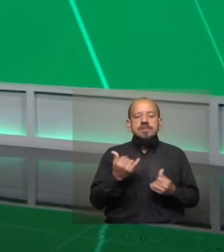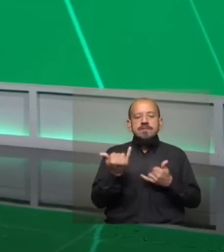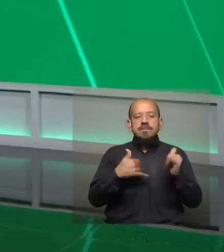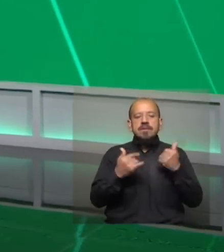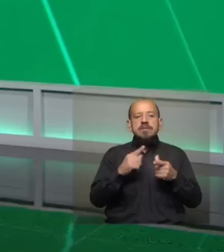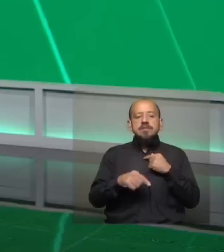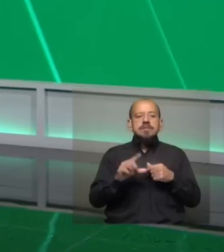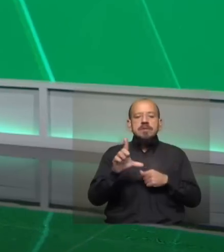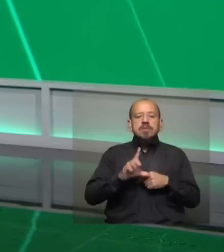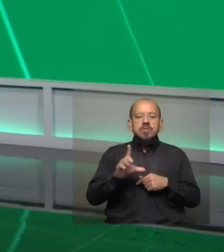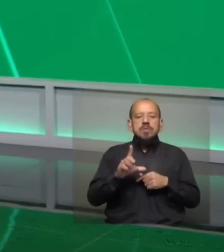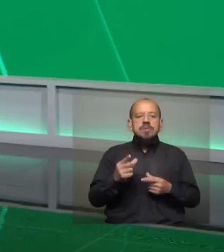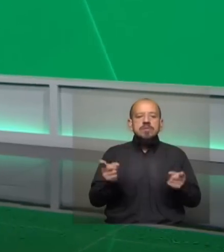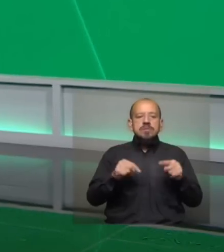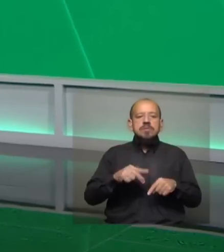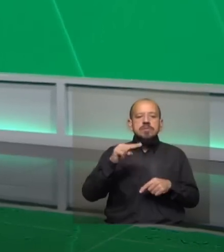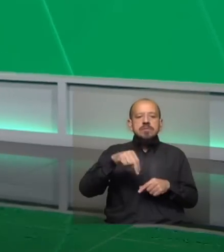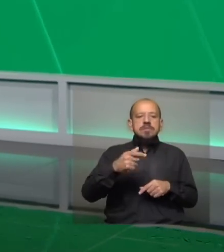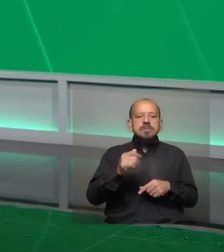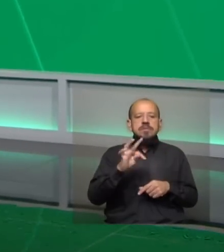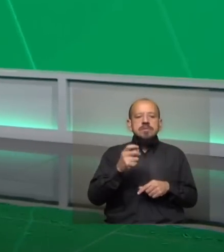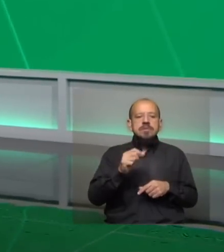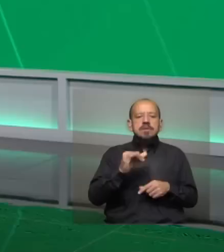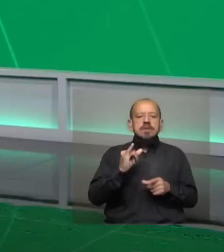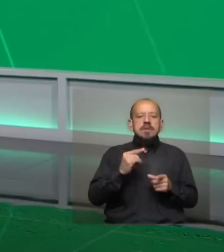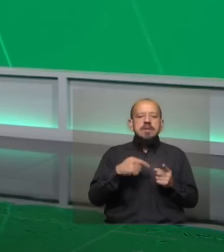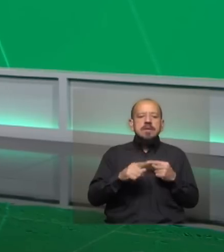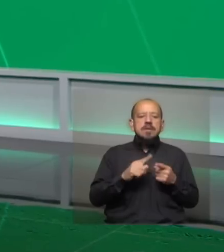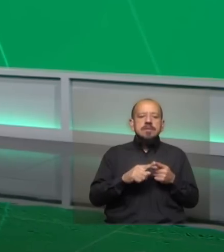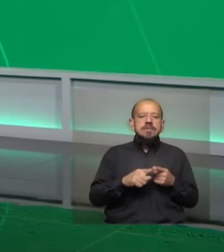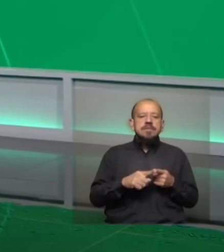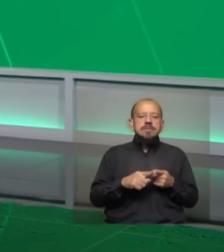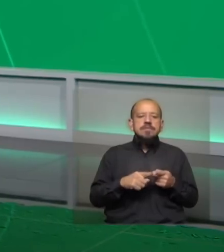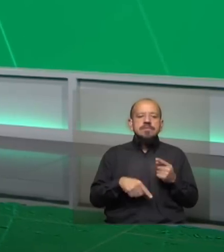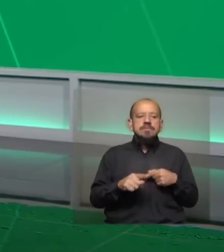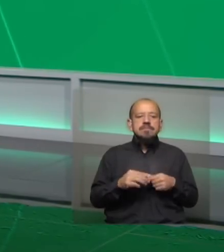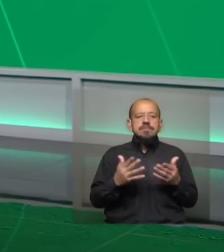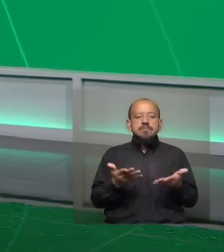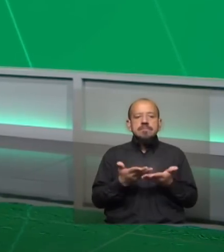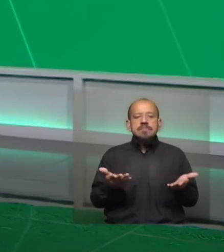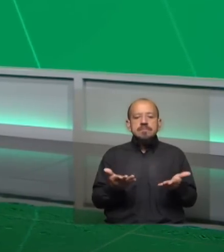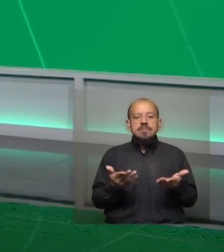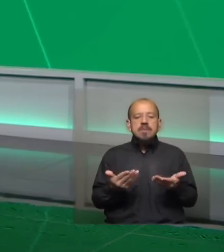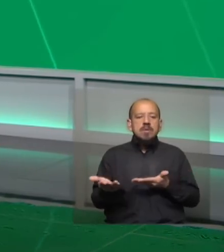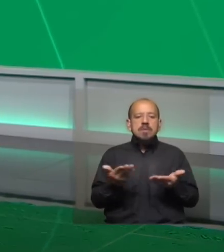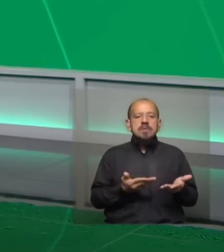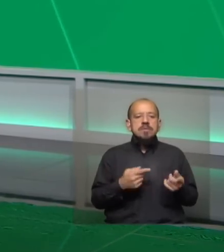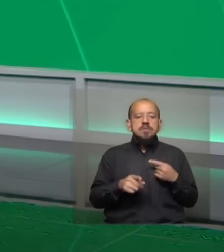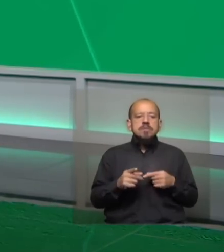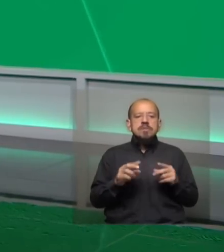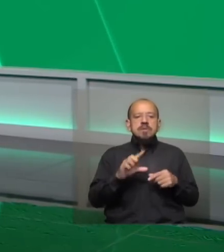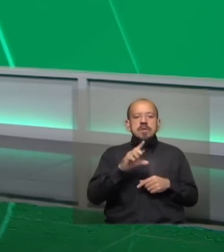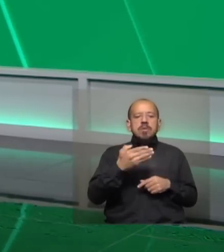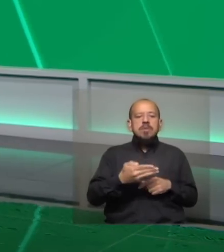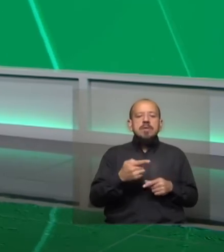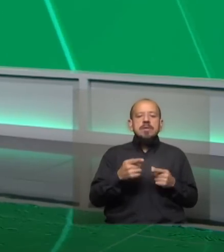el lunes va a estar por acá Natalia nogués Así que el retorno está bien próximo y los dejamos con un par de invitaciones no por un lado lado